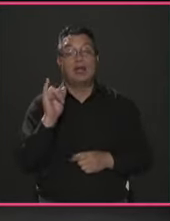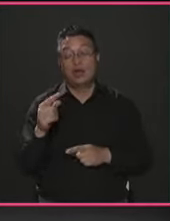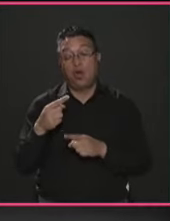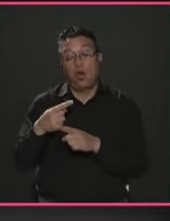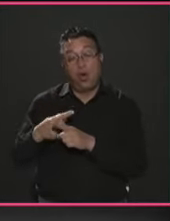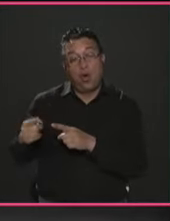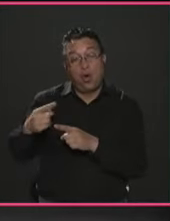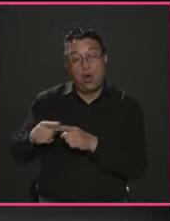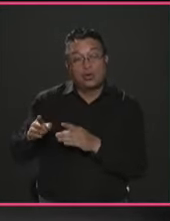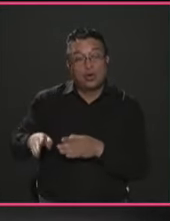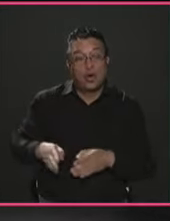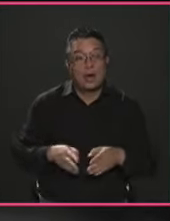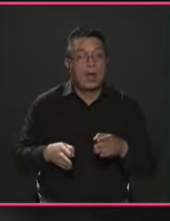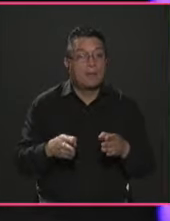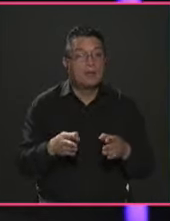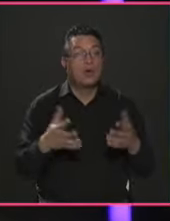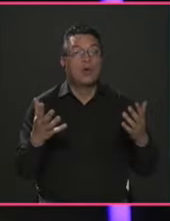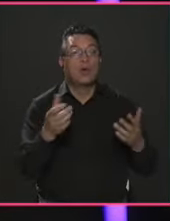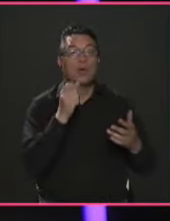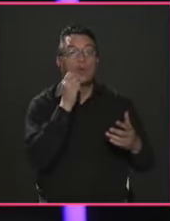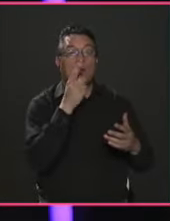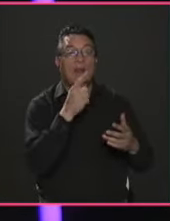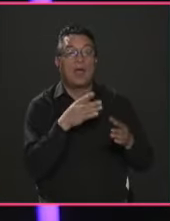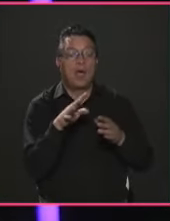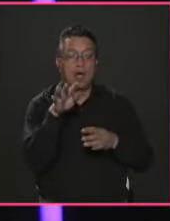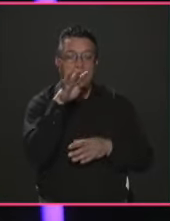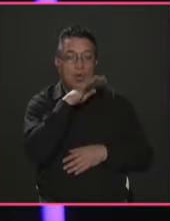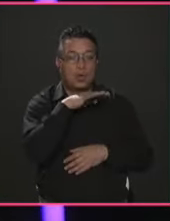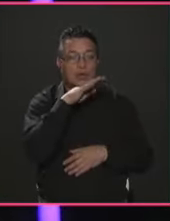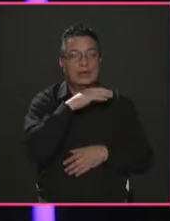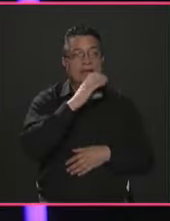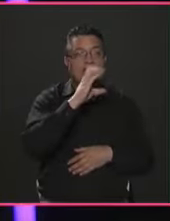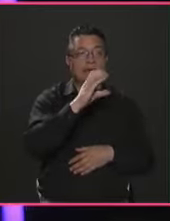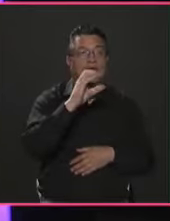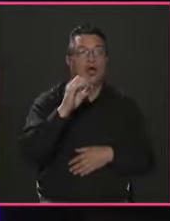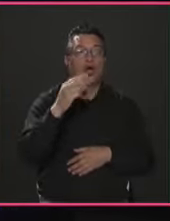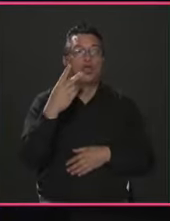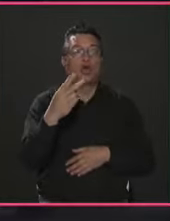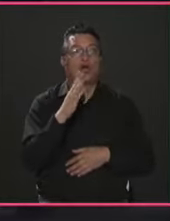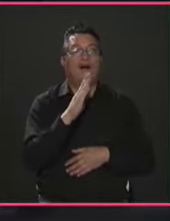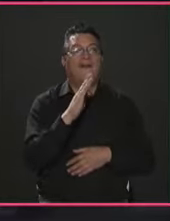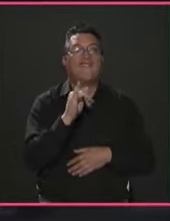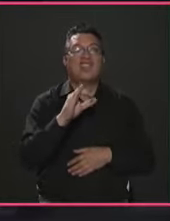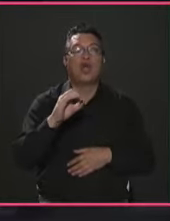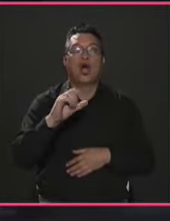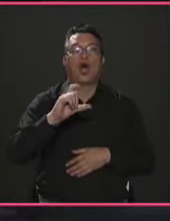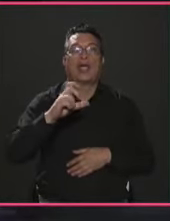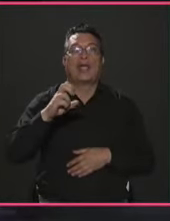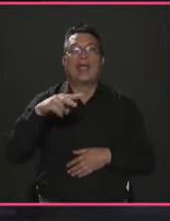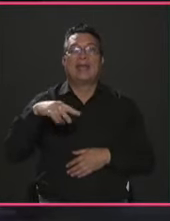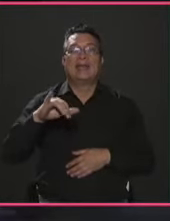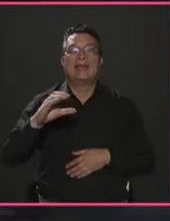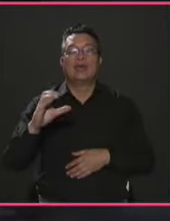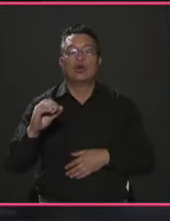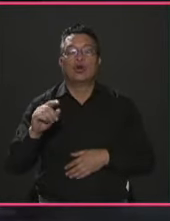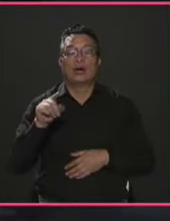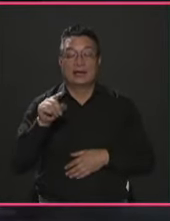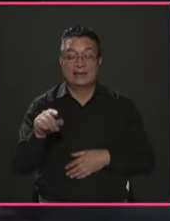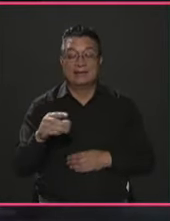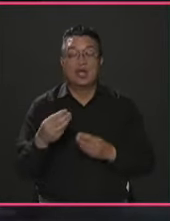otra opción es usar CO2 biogénico es decir aquel